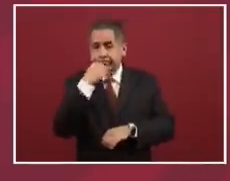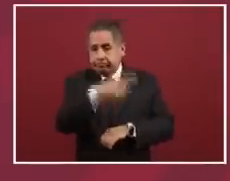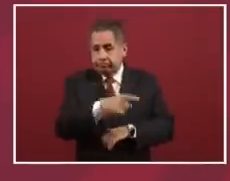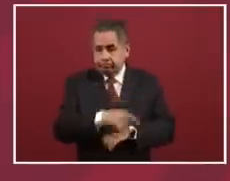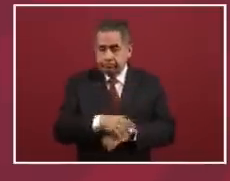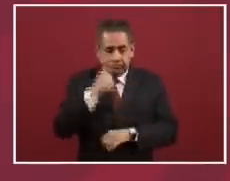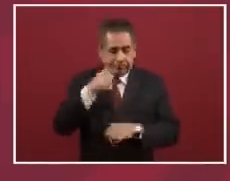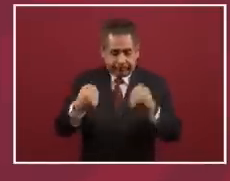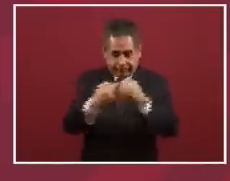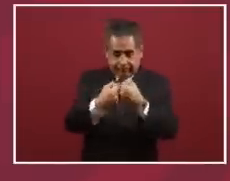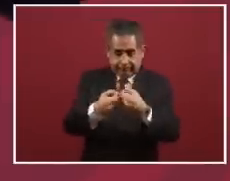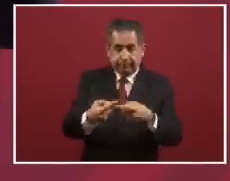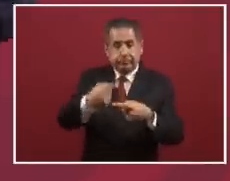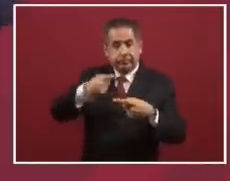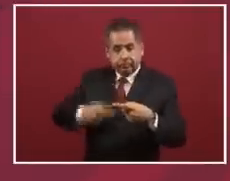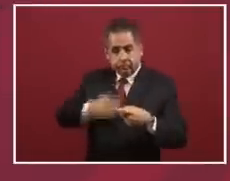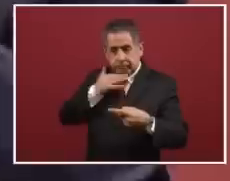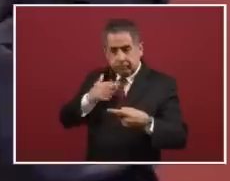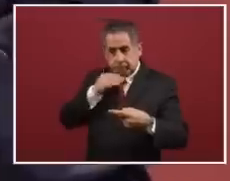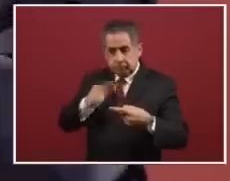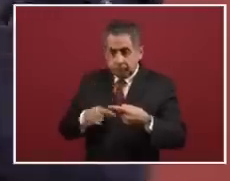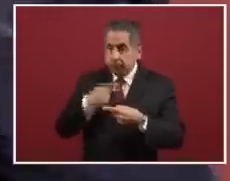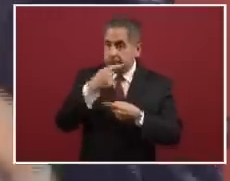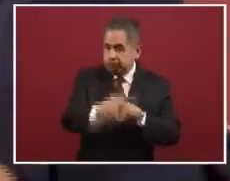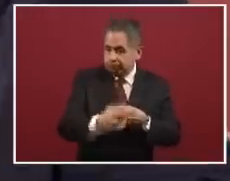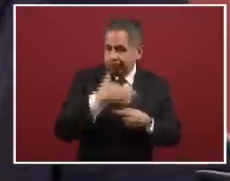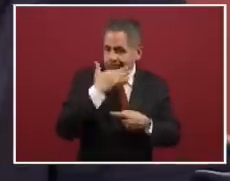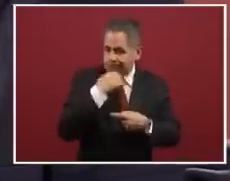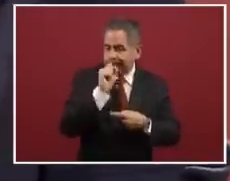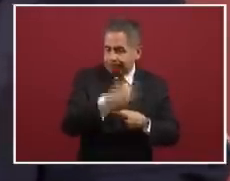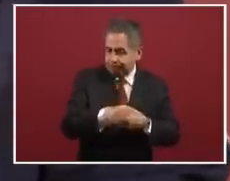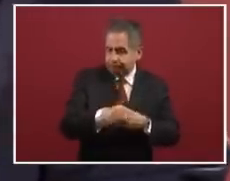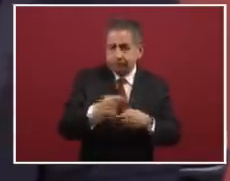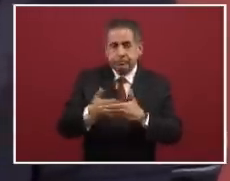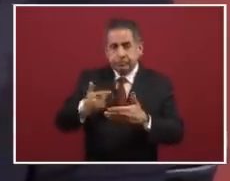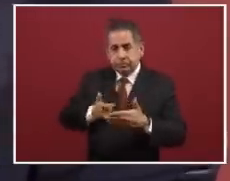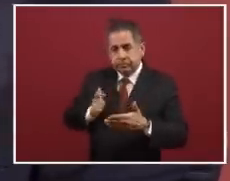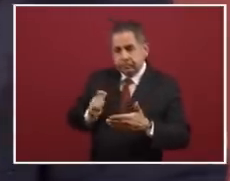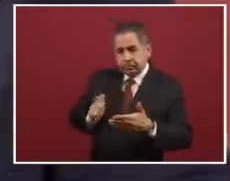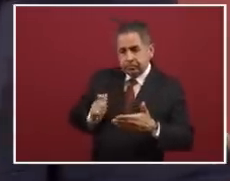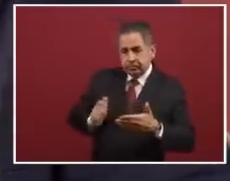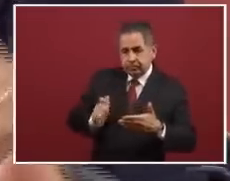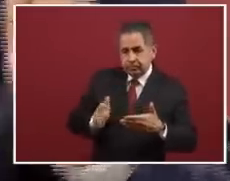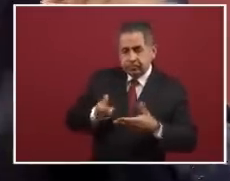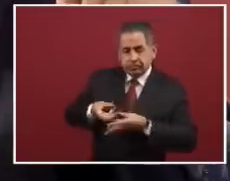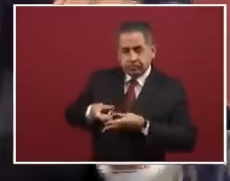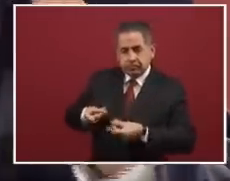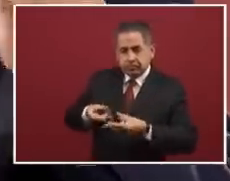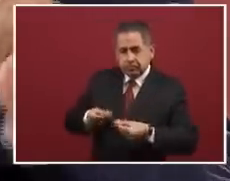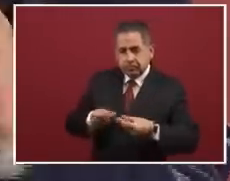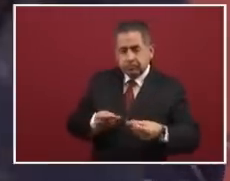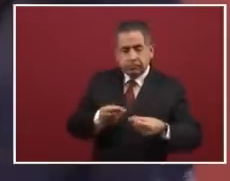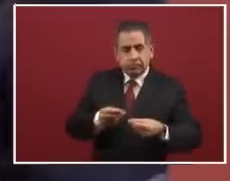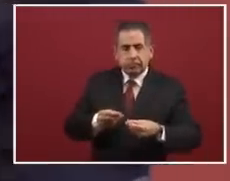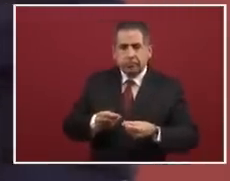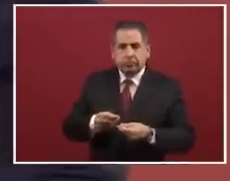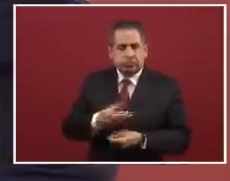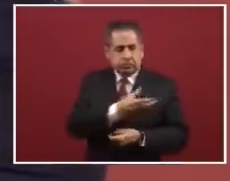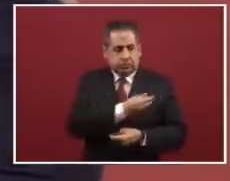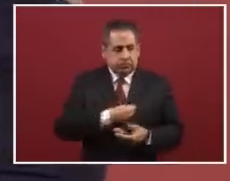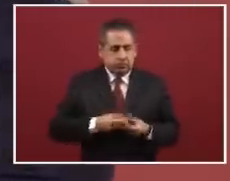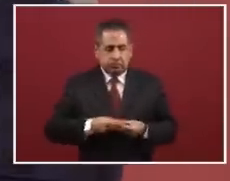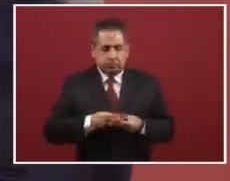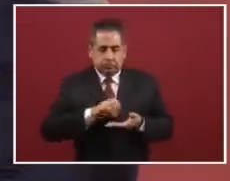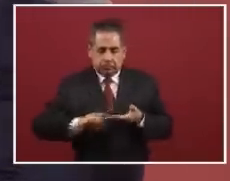ese flujo, pues van dejando dinero por todos lados. Ya lo que vamos a hacer es la historia de los sobrecitos, ¿no? ¿A quién le dan el sobrecito 1, el 2, el 3, el 4, el